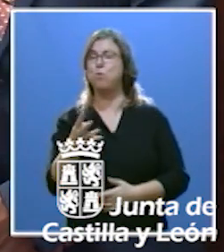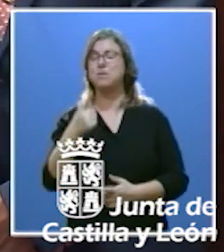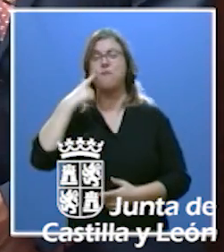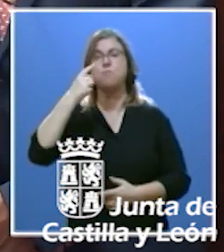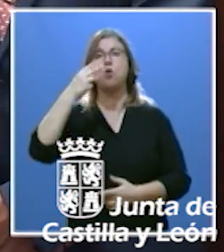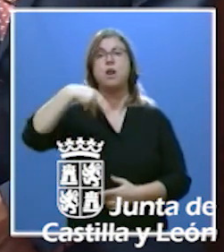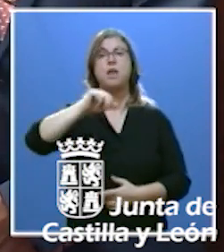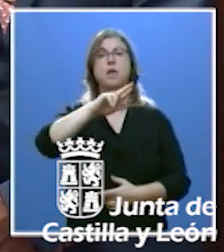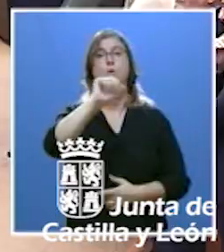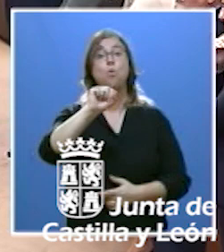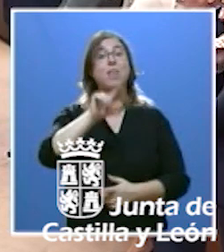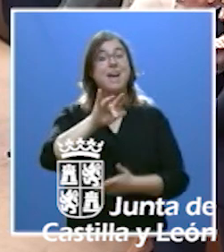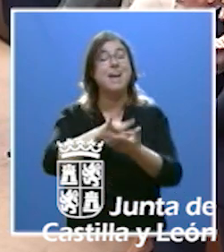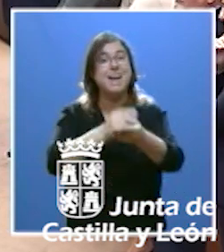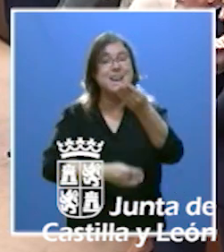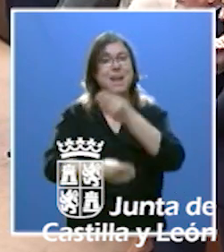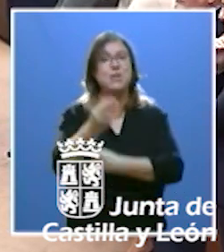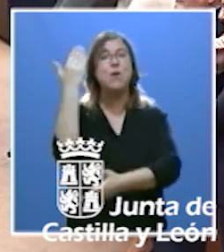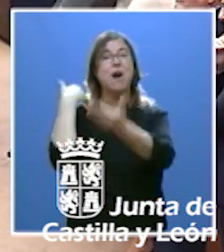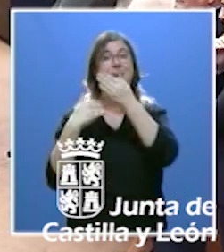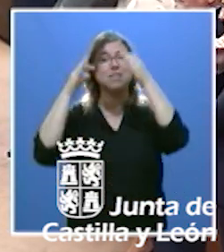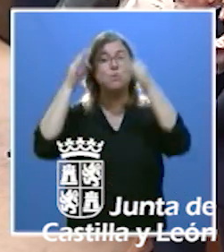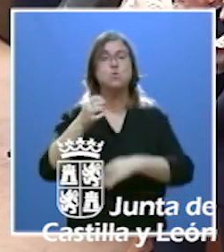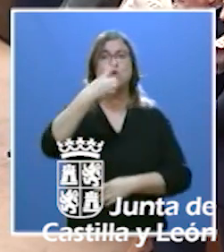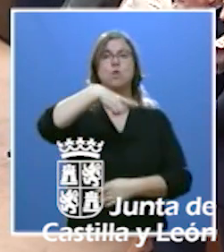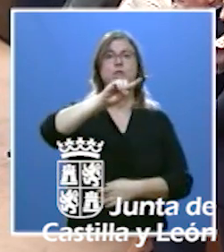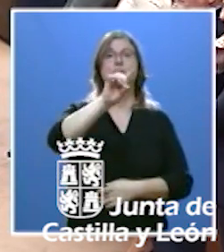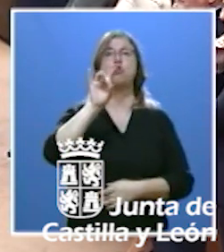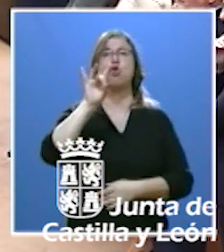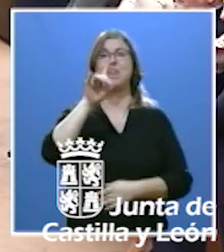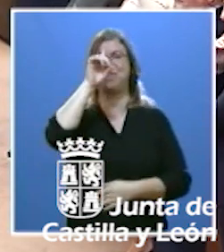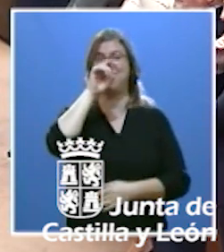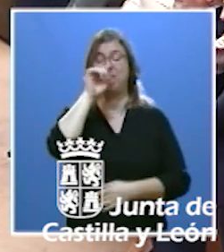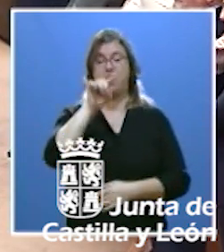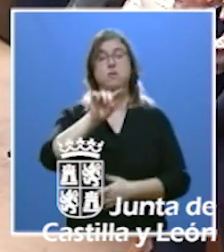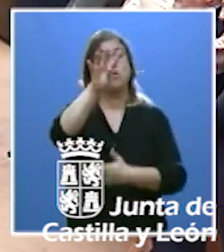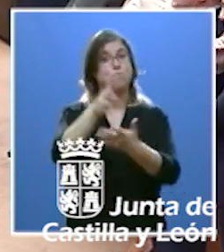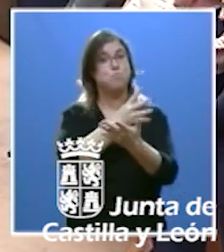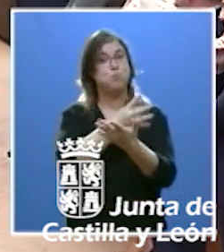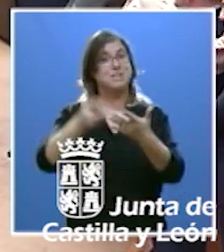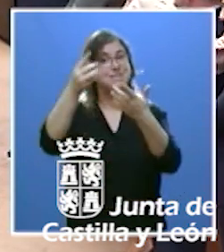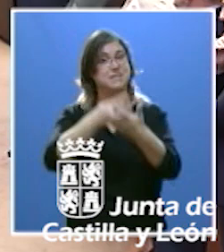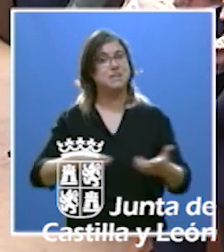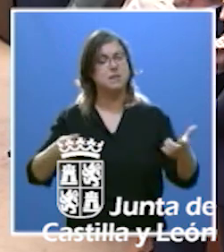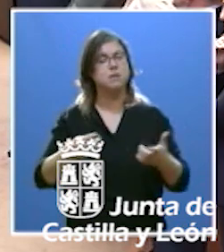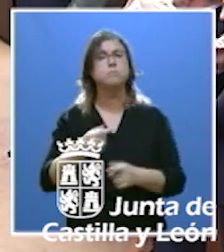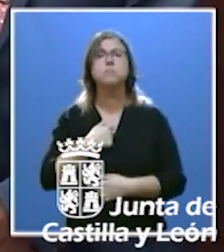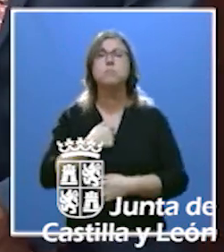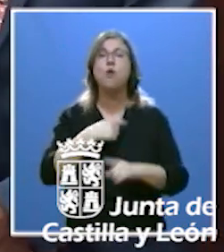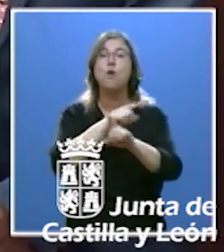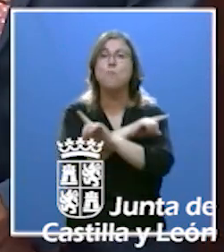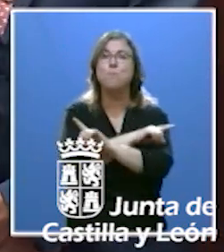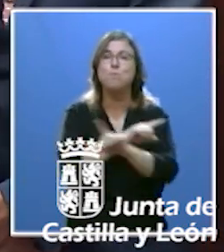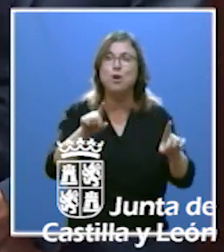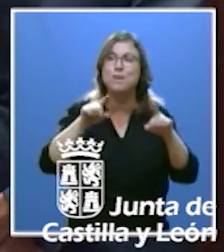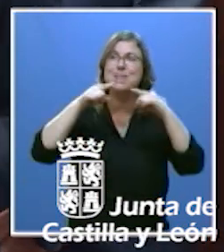Neruda, nació hace 115 años. Él escribió: queda prohibido no sonreír